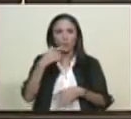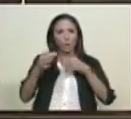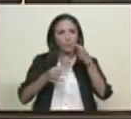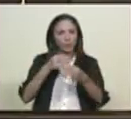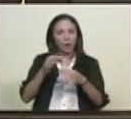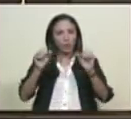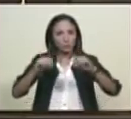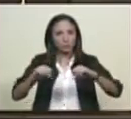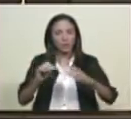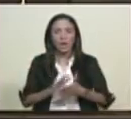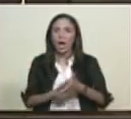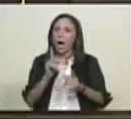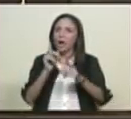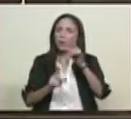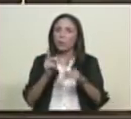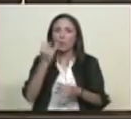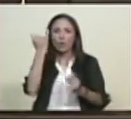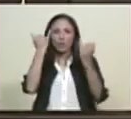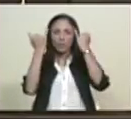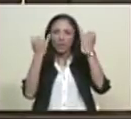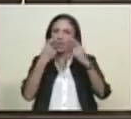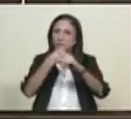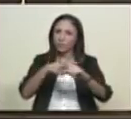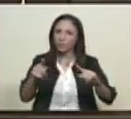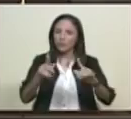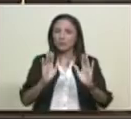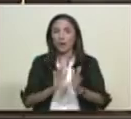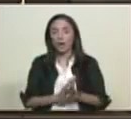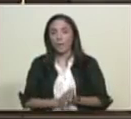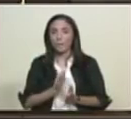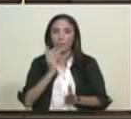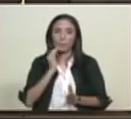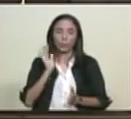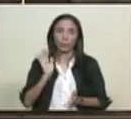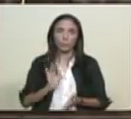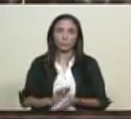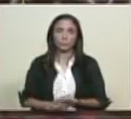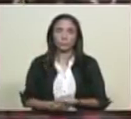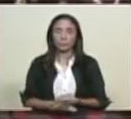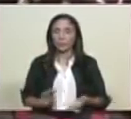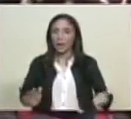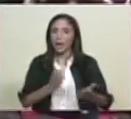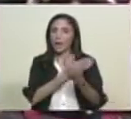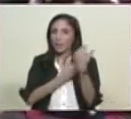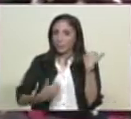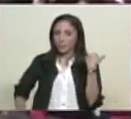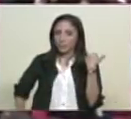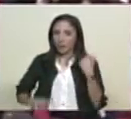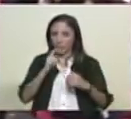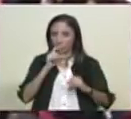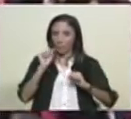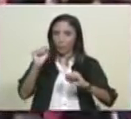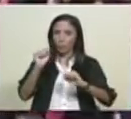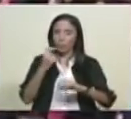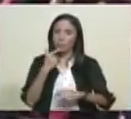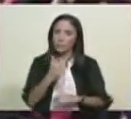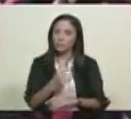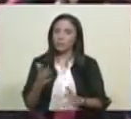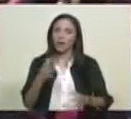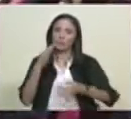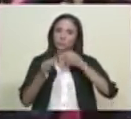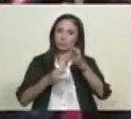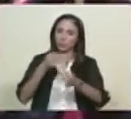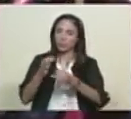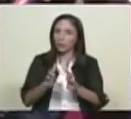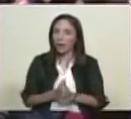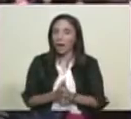allá de las diferencias sociales o políticas que tengamos, cuando el presidente de la República Bolivariana de Venezuela pone su palabra, es